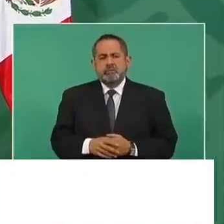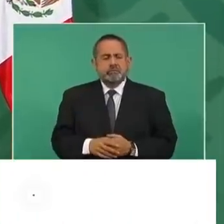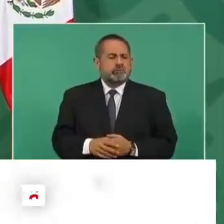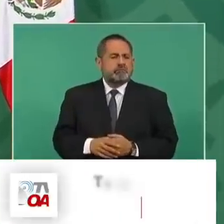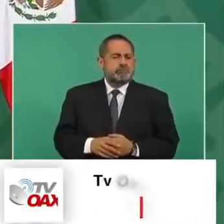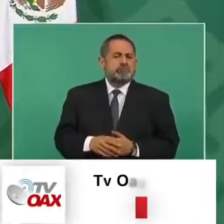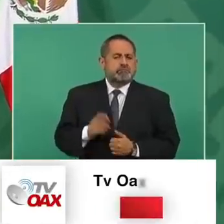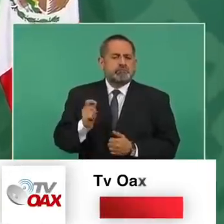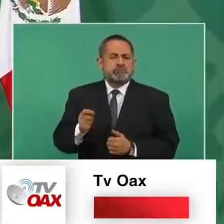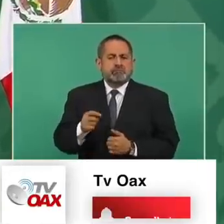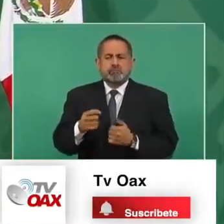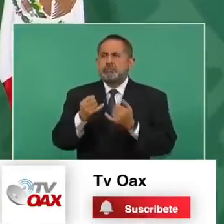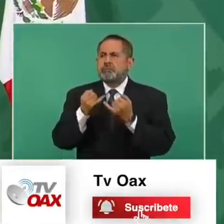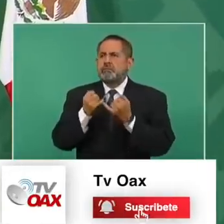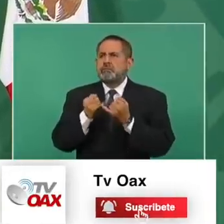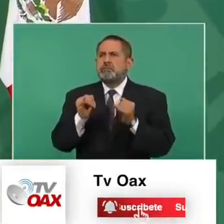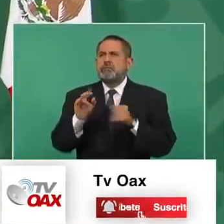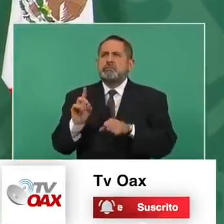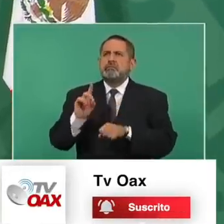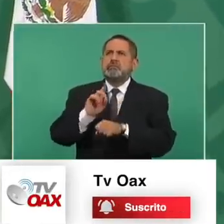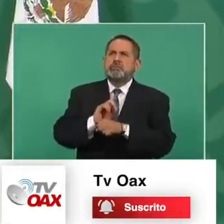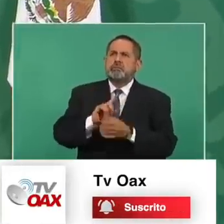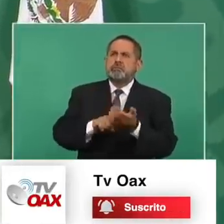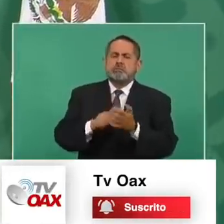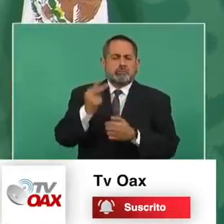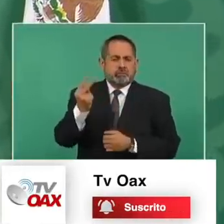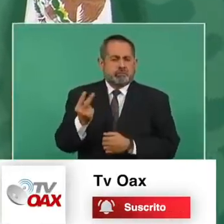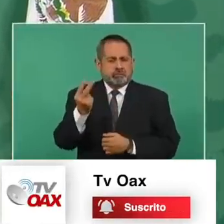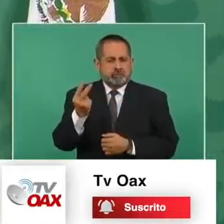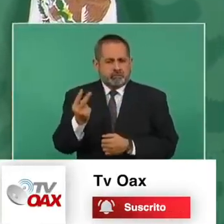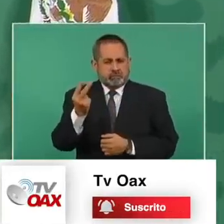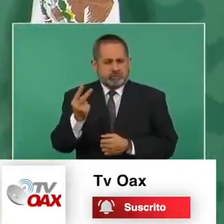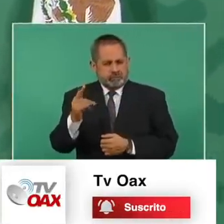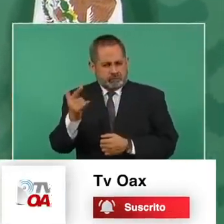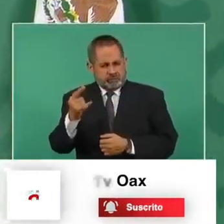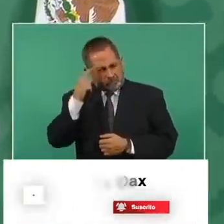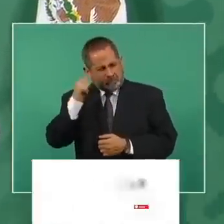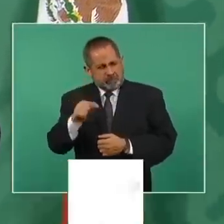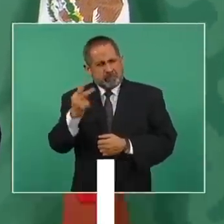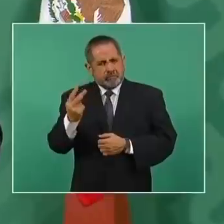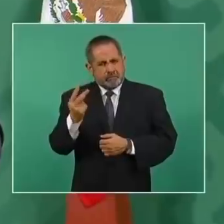inaugurar el día 2 de julio